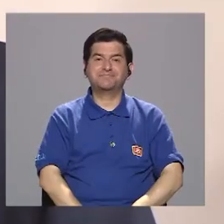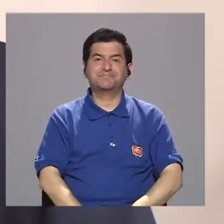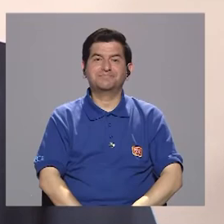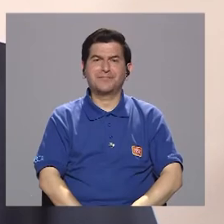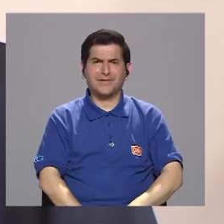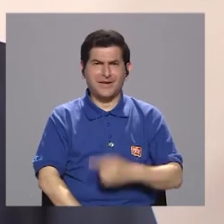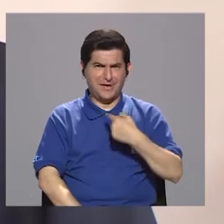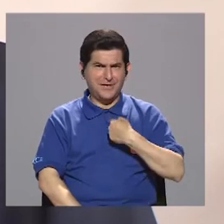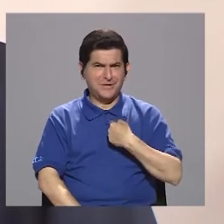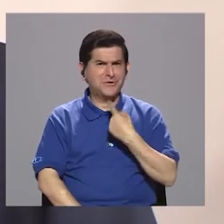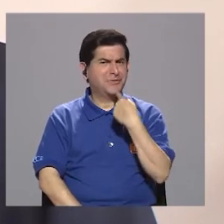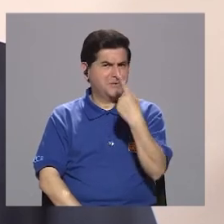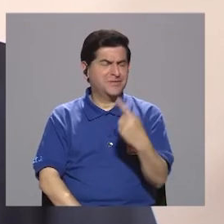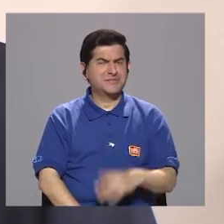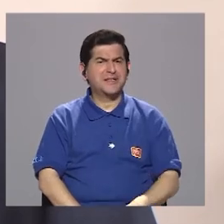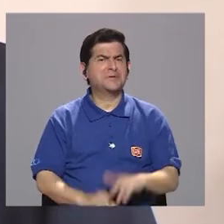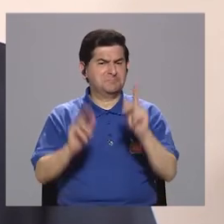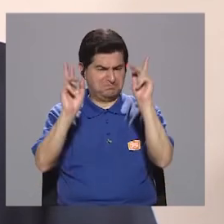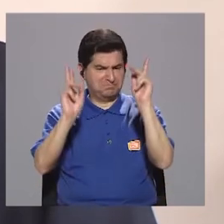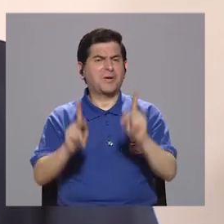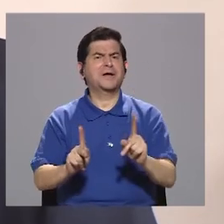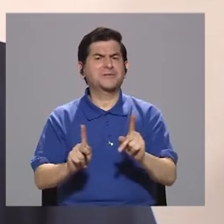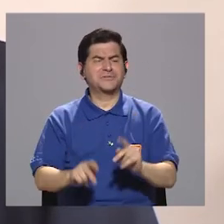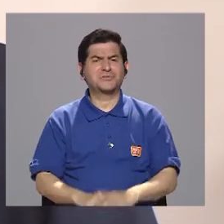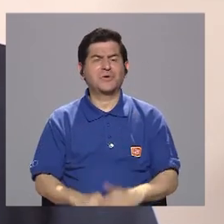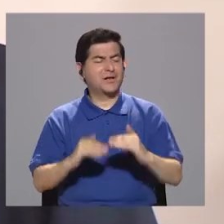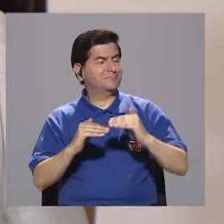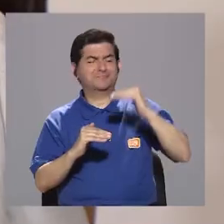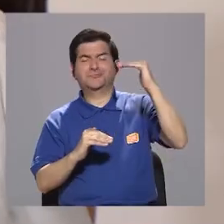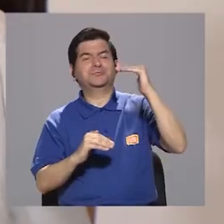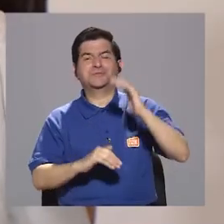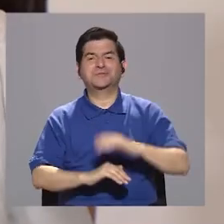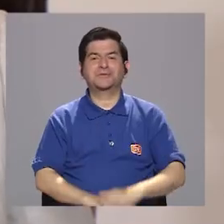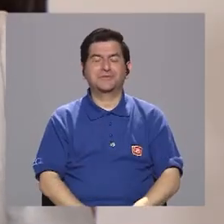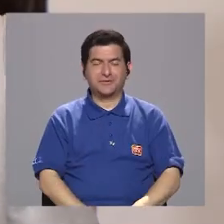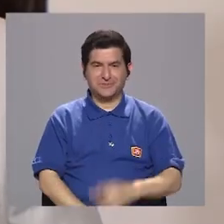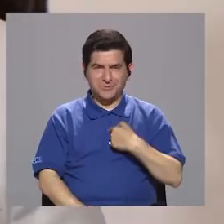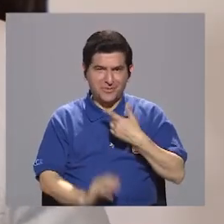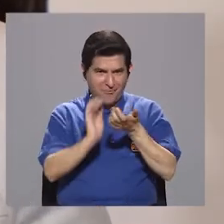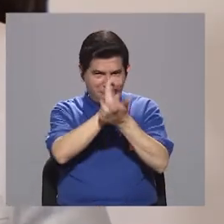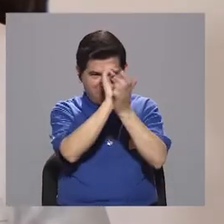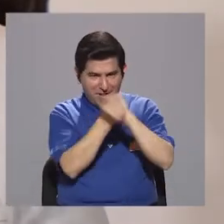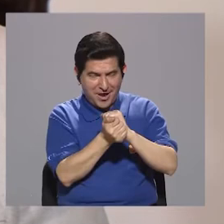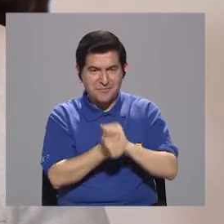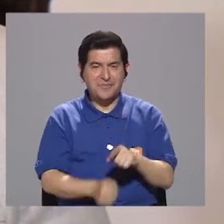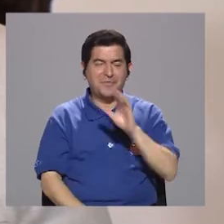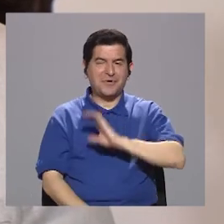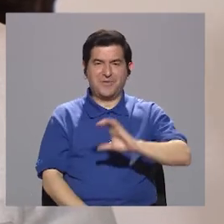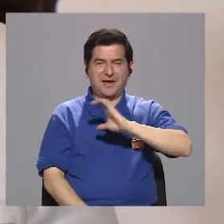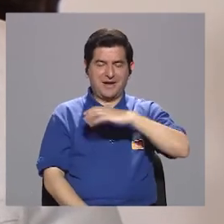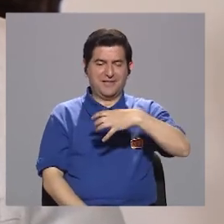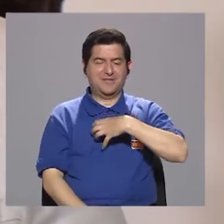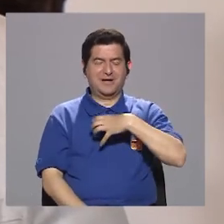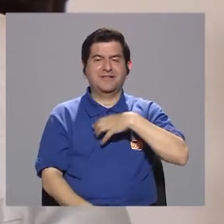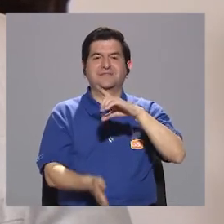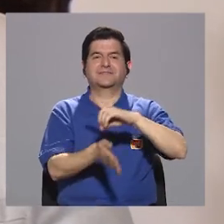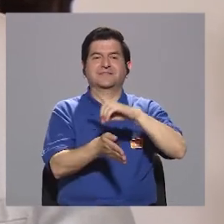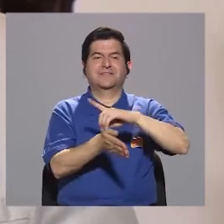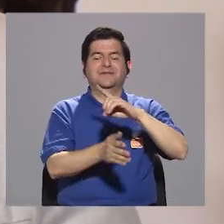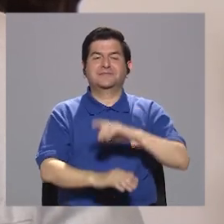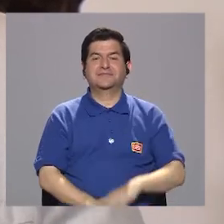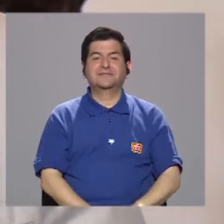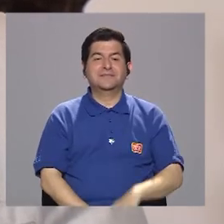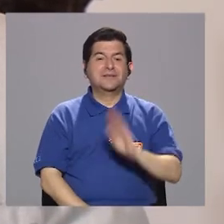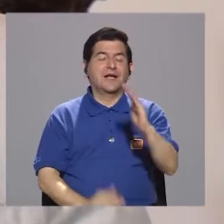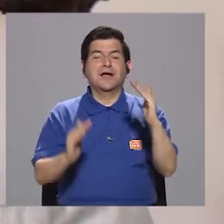llama? Y yo puedo aquilatar que era una persona superior, ¿verdad? Voy a dar un salto sobre ese garbo que tenía el doctor y que